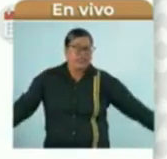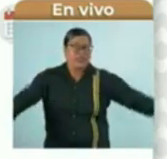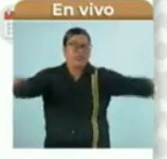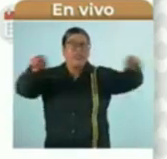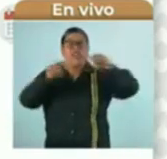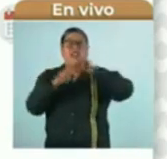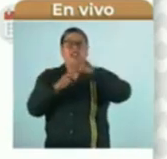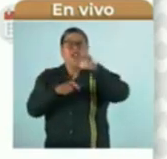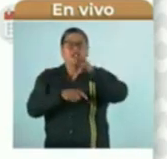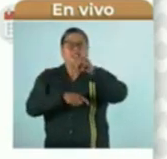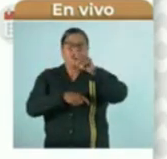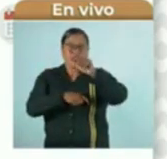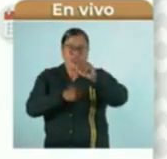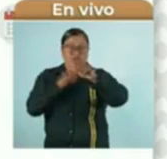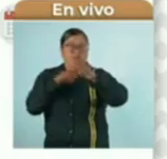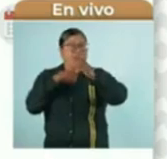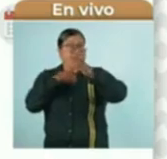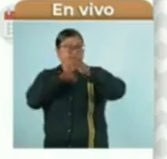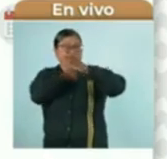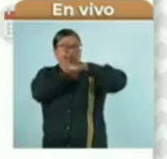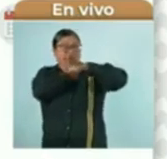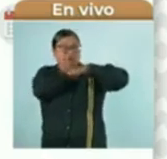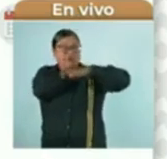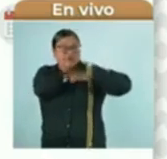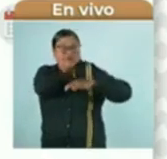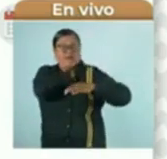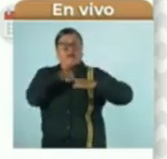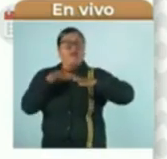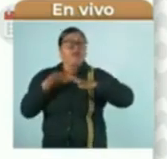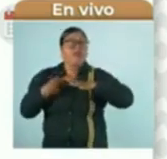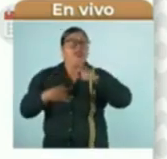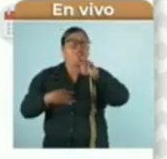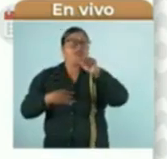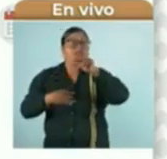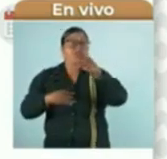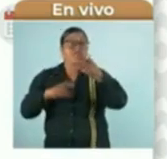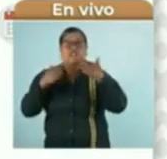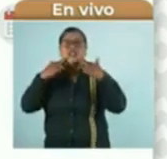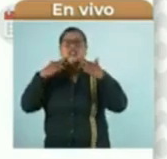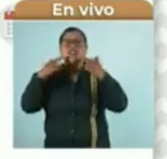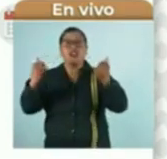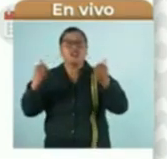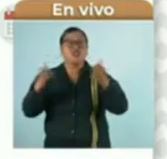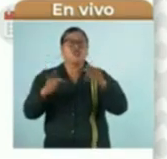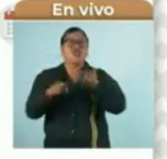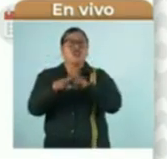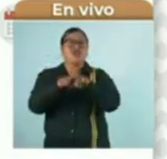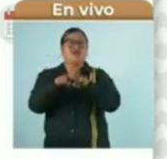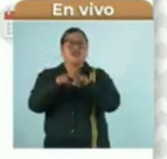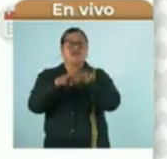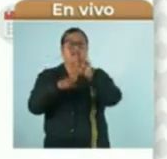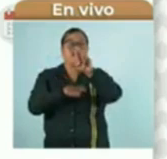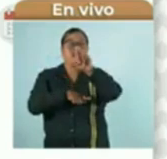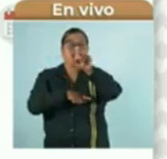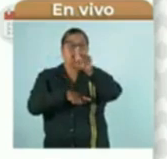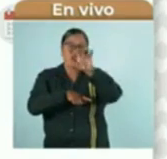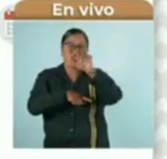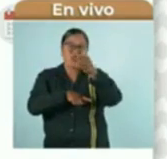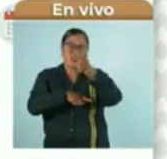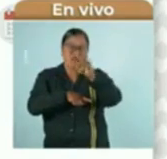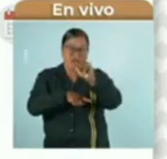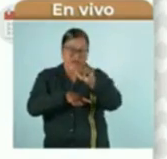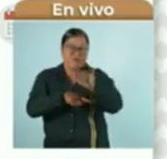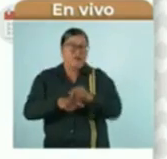la Cañada verdad y el rancho de la familia Leiva